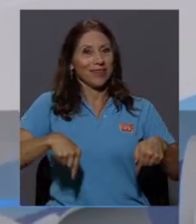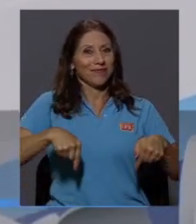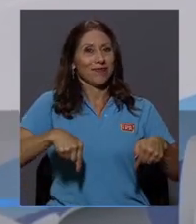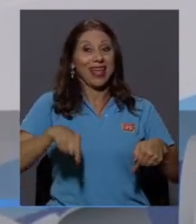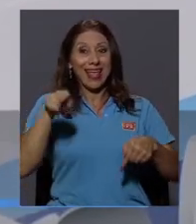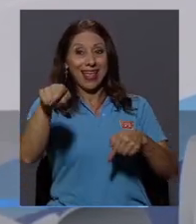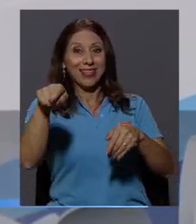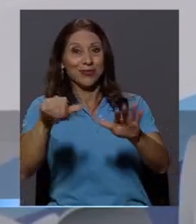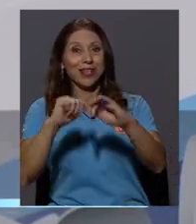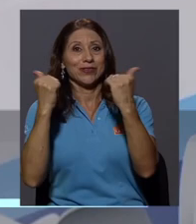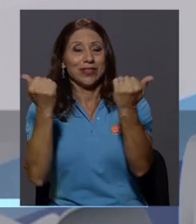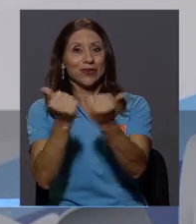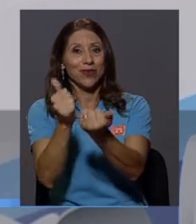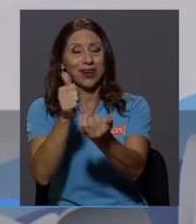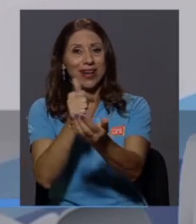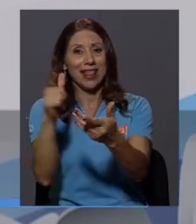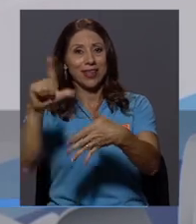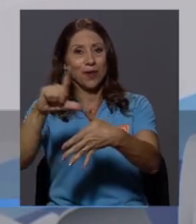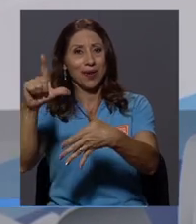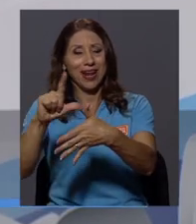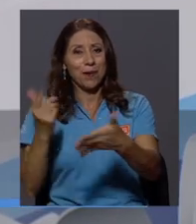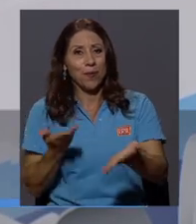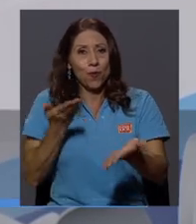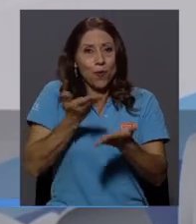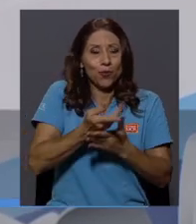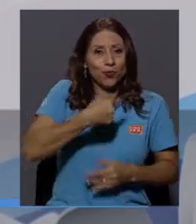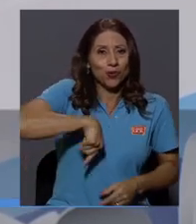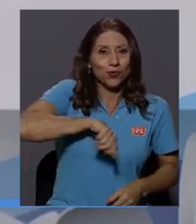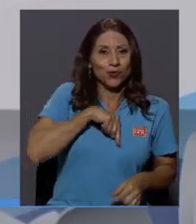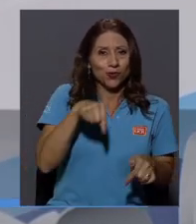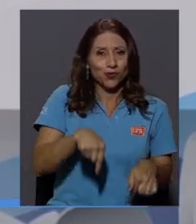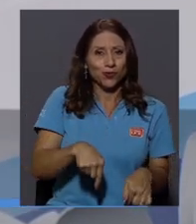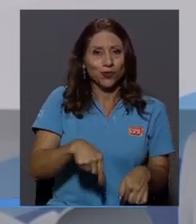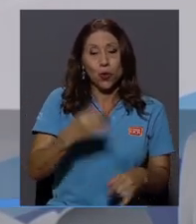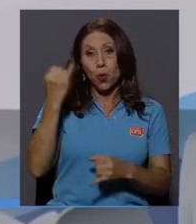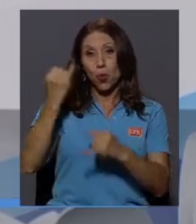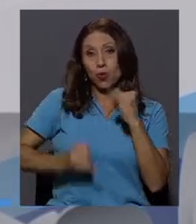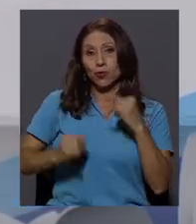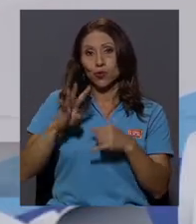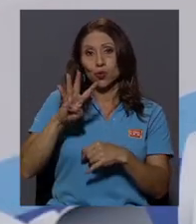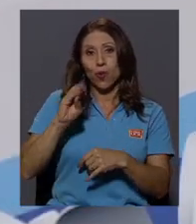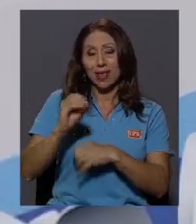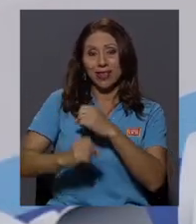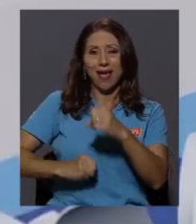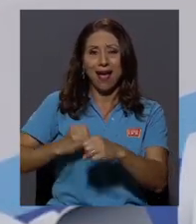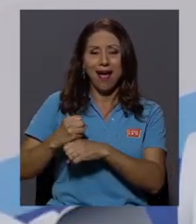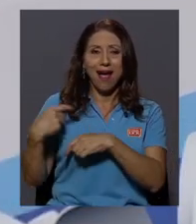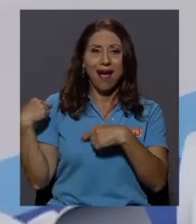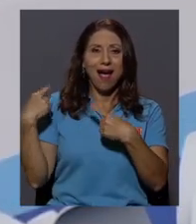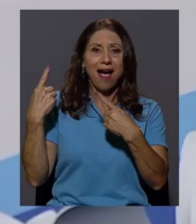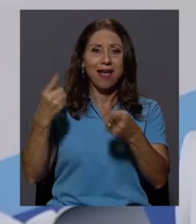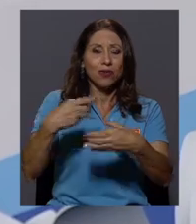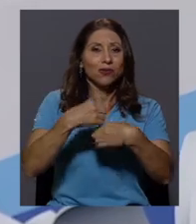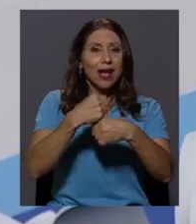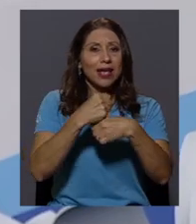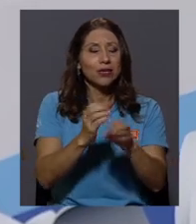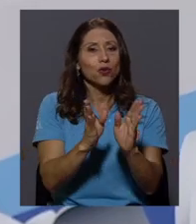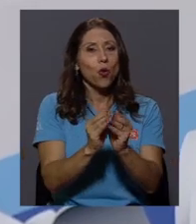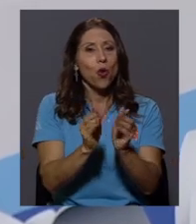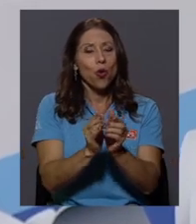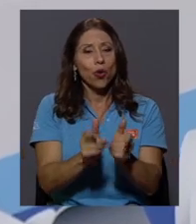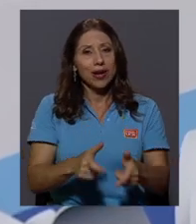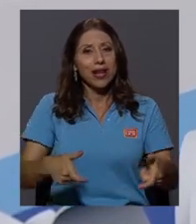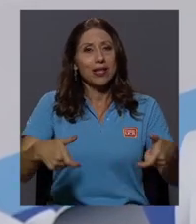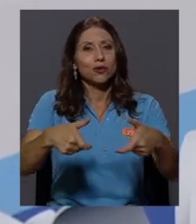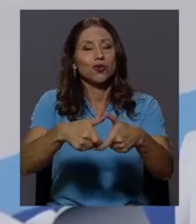asociación latinoamericana de investigadores de la comunicación que durante los últimos 40 años ha hecho sus congresos cada